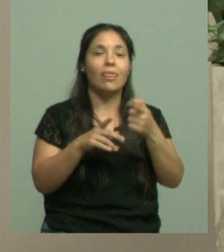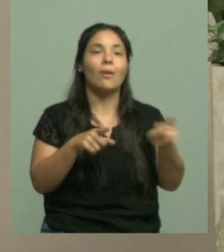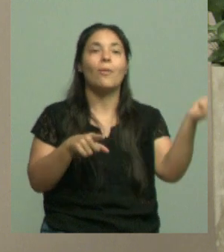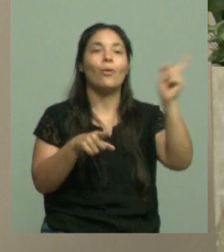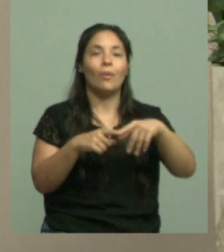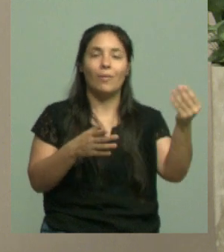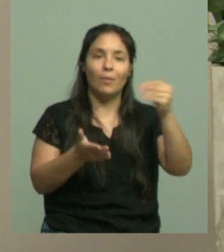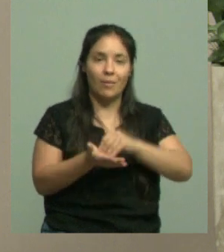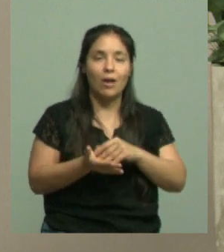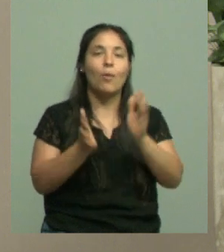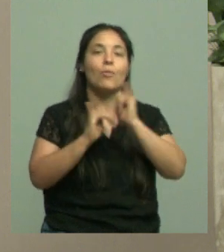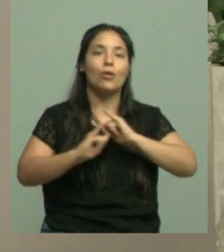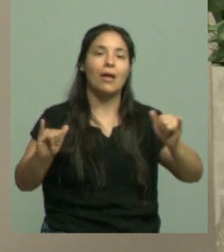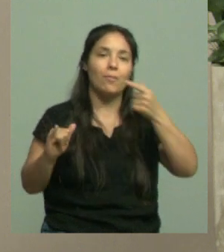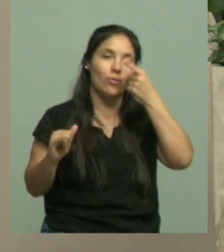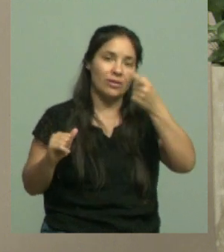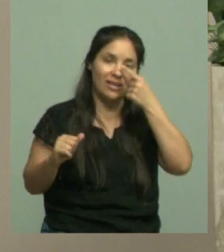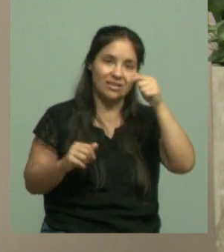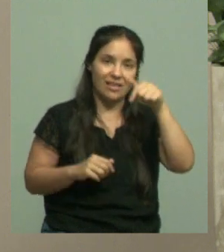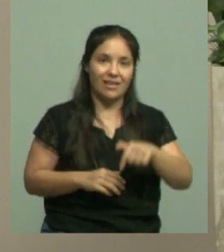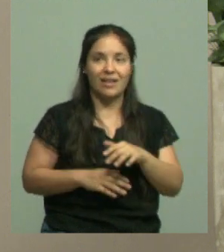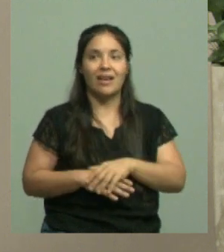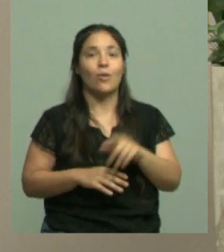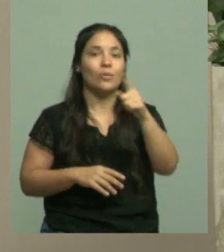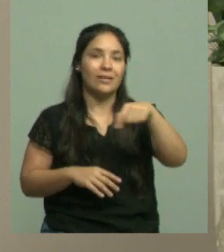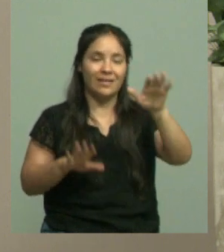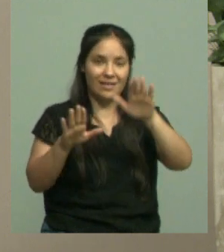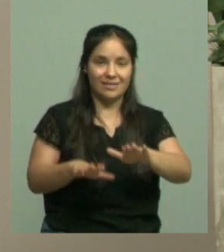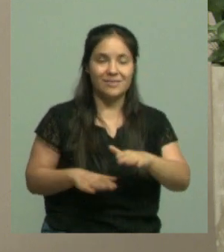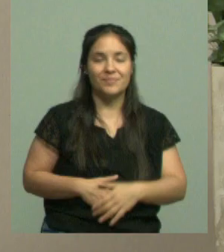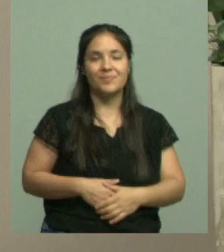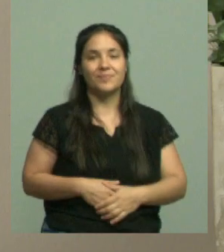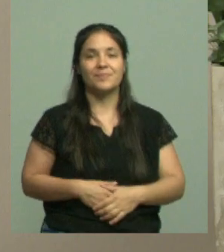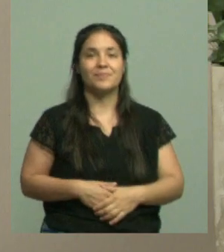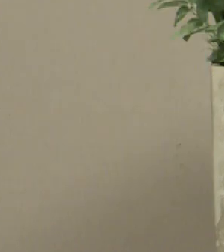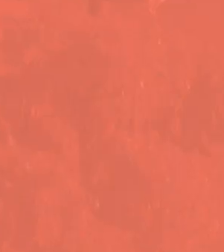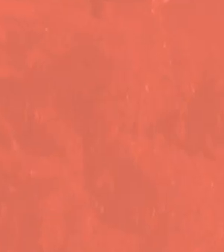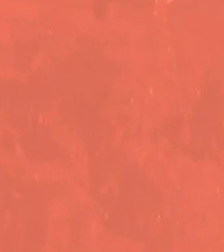regresamos, seguimos con un programa muy interesante hoy aquí en Apuntes. No se muevan.